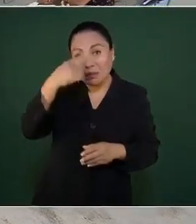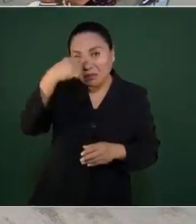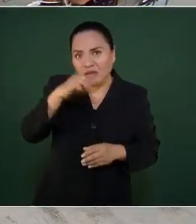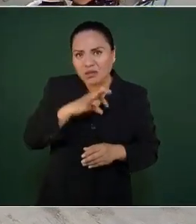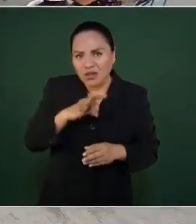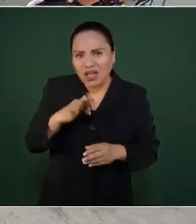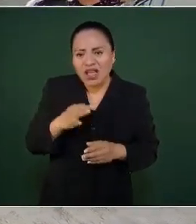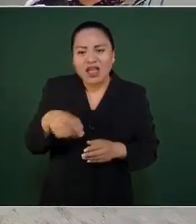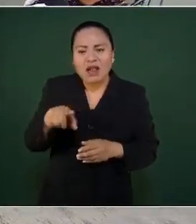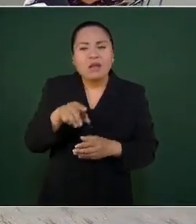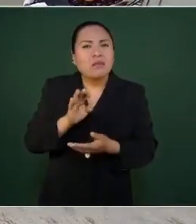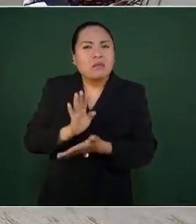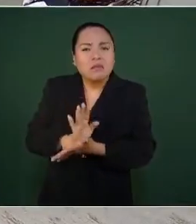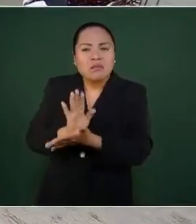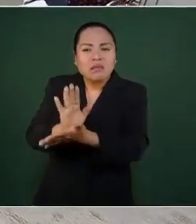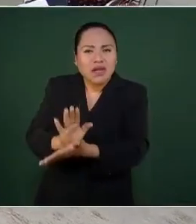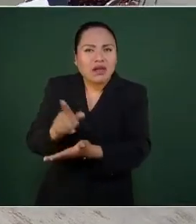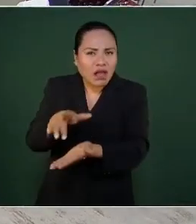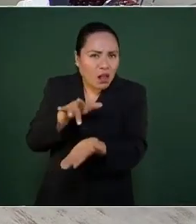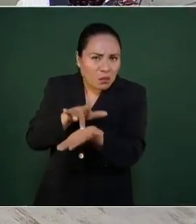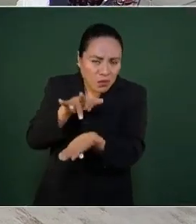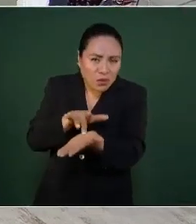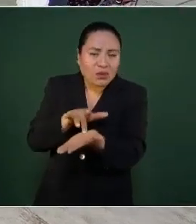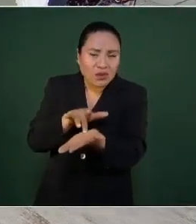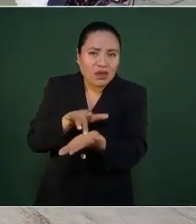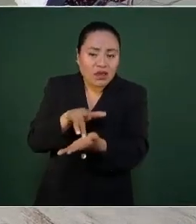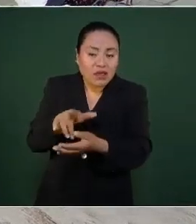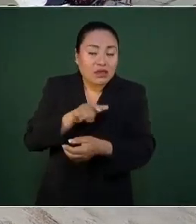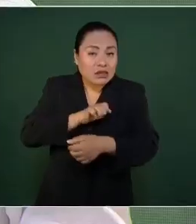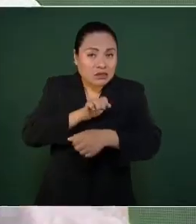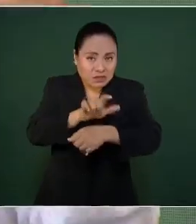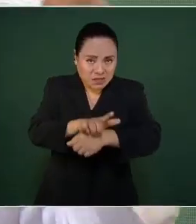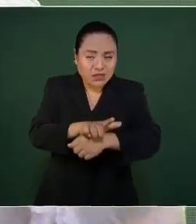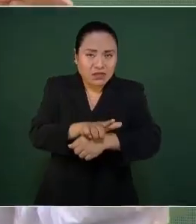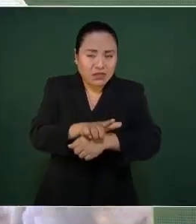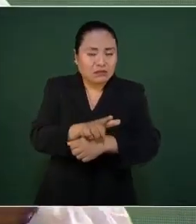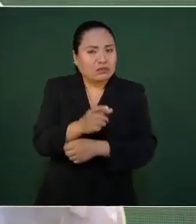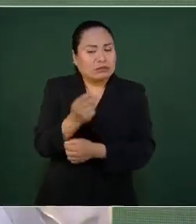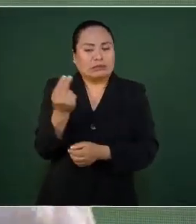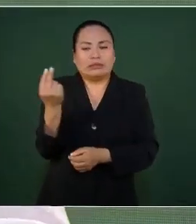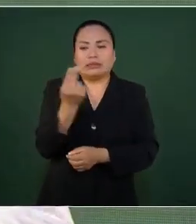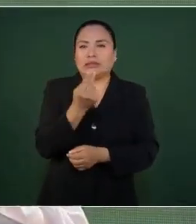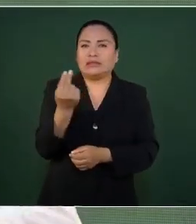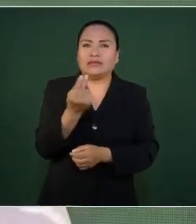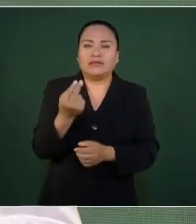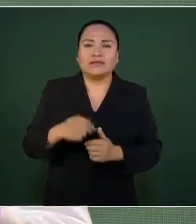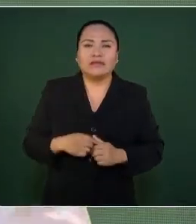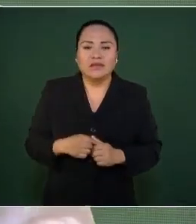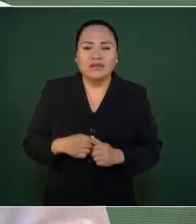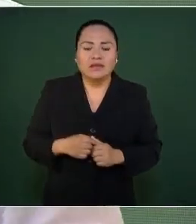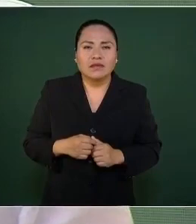más becarios en especialidades se requería